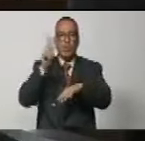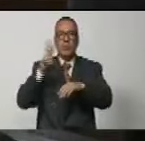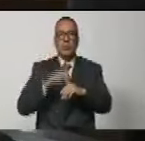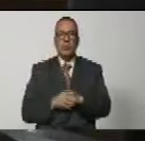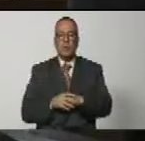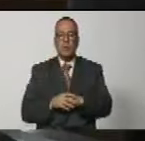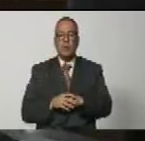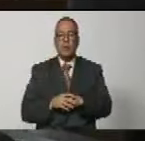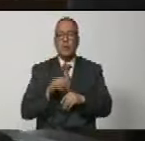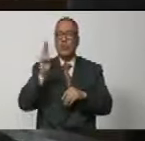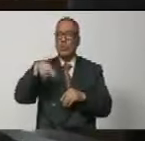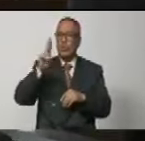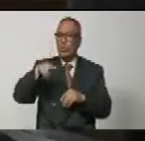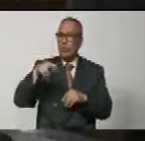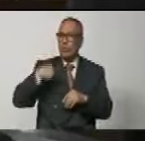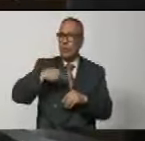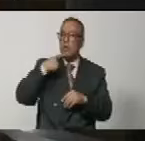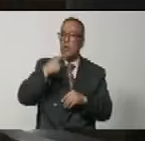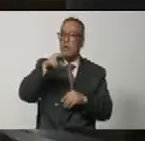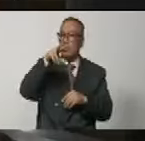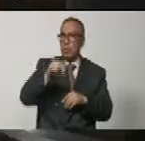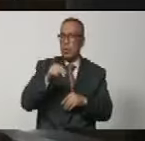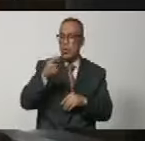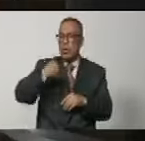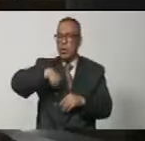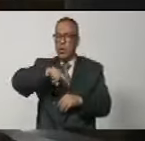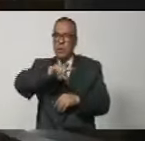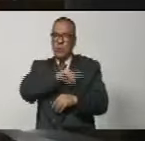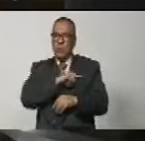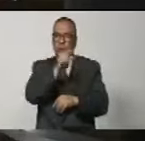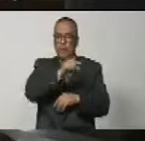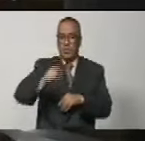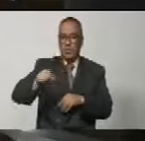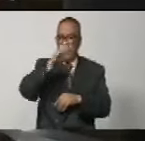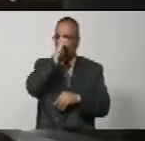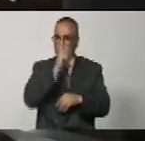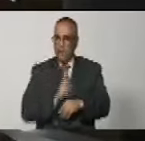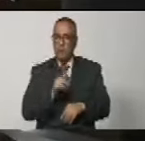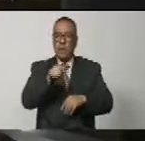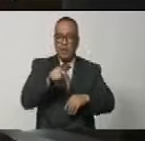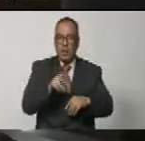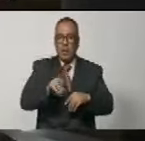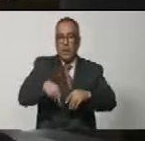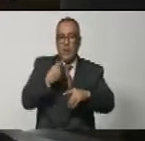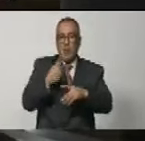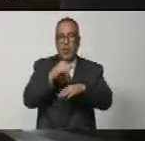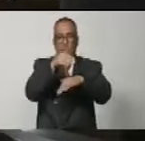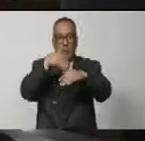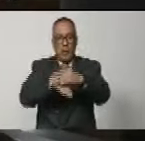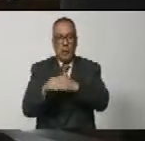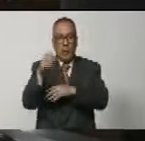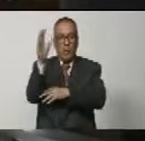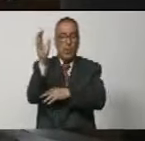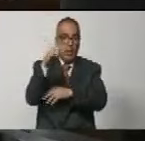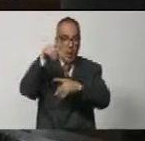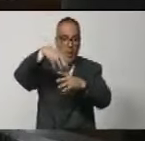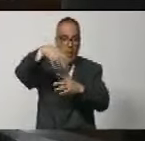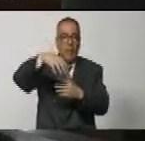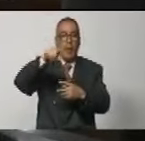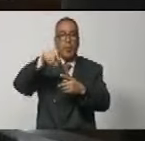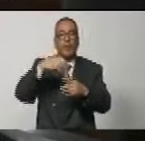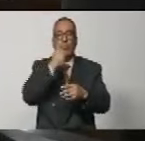venezolano. Nunca hubo un no para que nosotros, personas con discapacidad, así fuera debajo de la mata de mango,